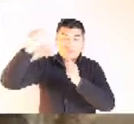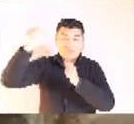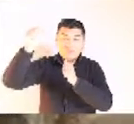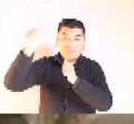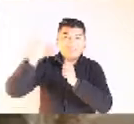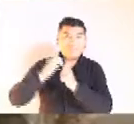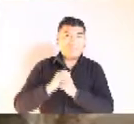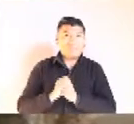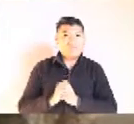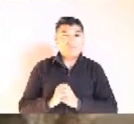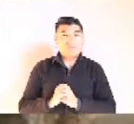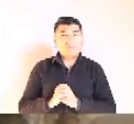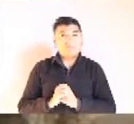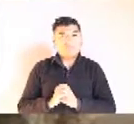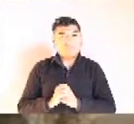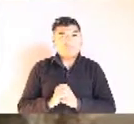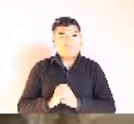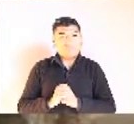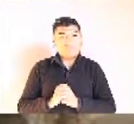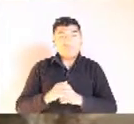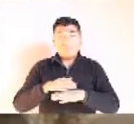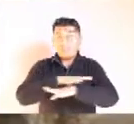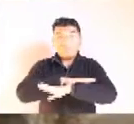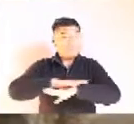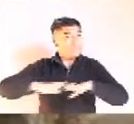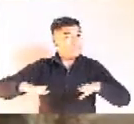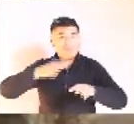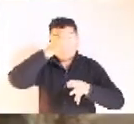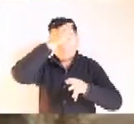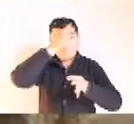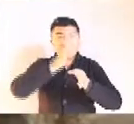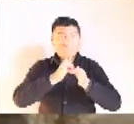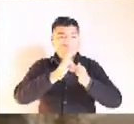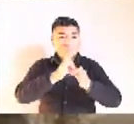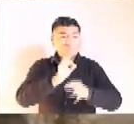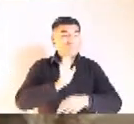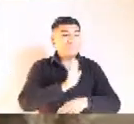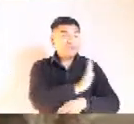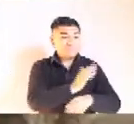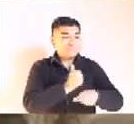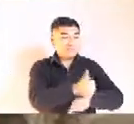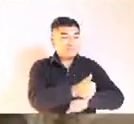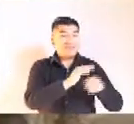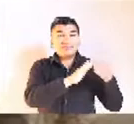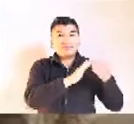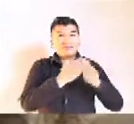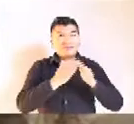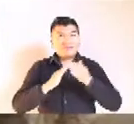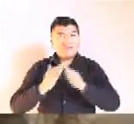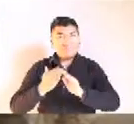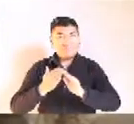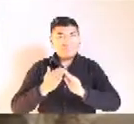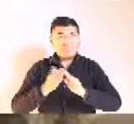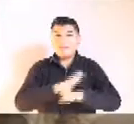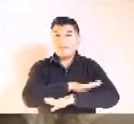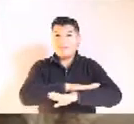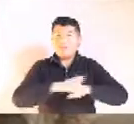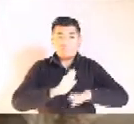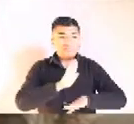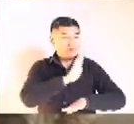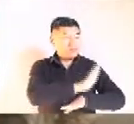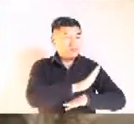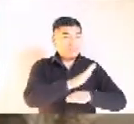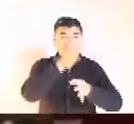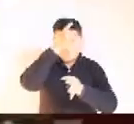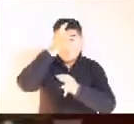por la infidelidad que el pueblo comete. por no permanecer fiel